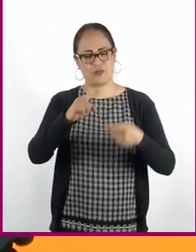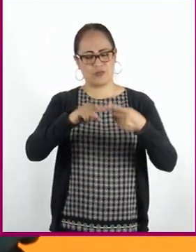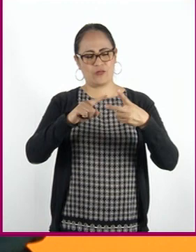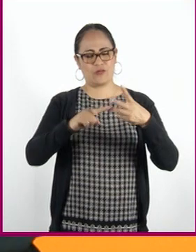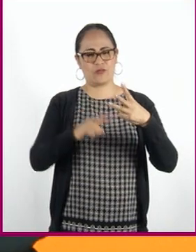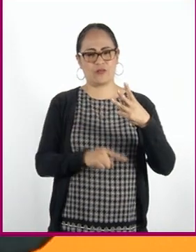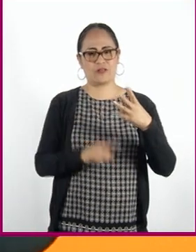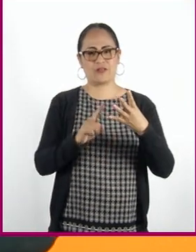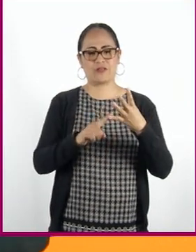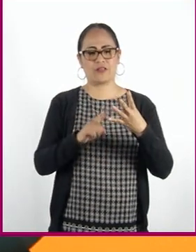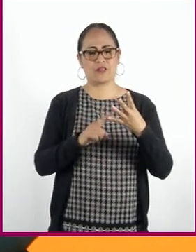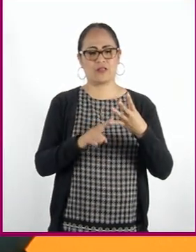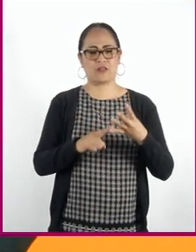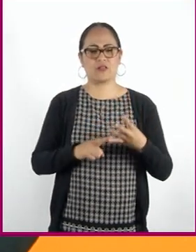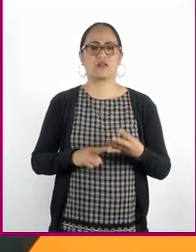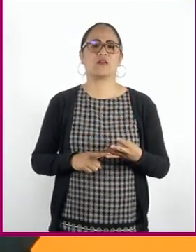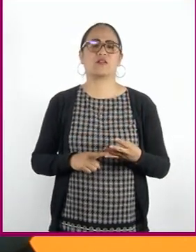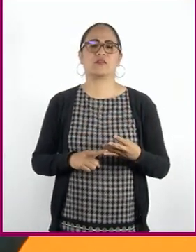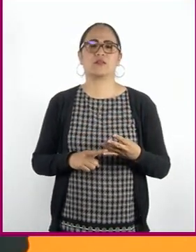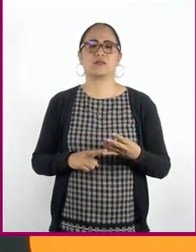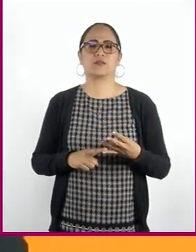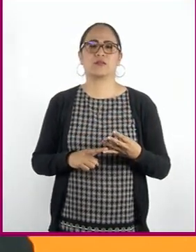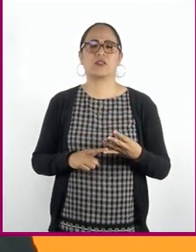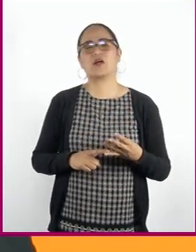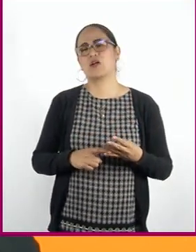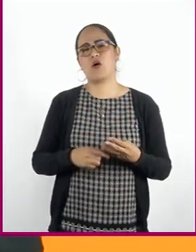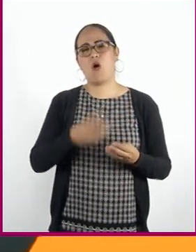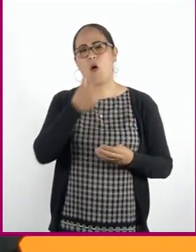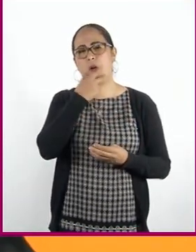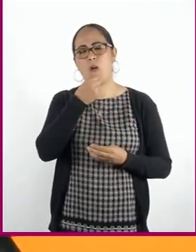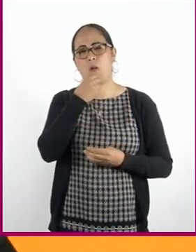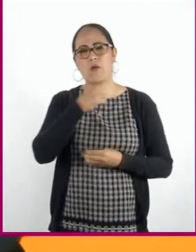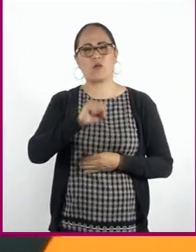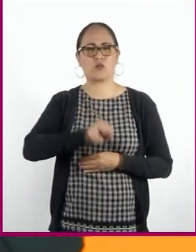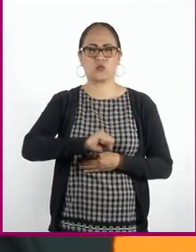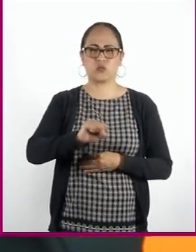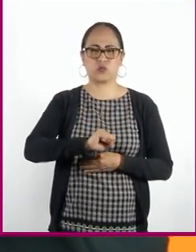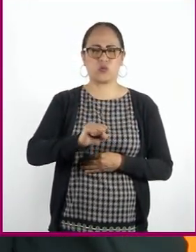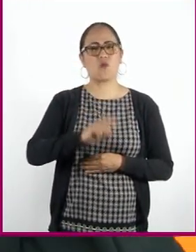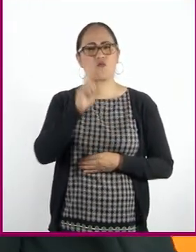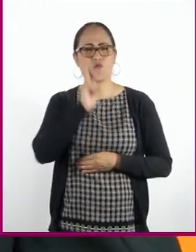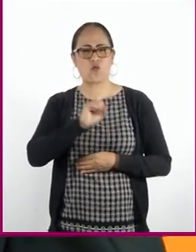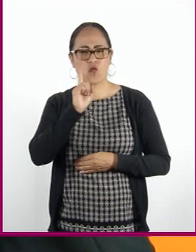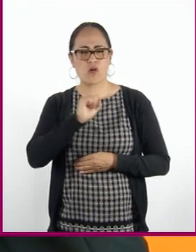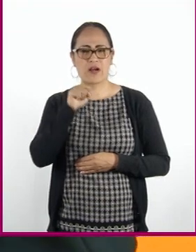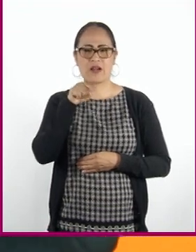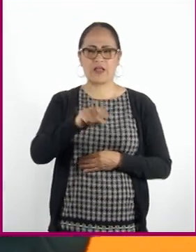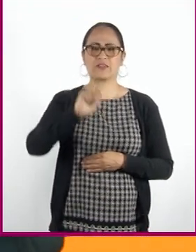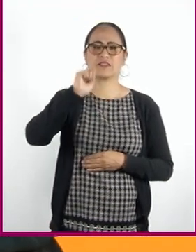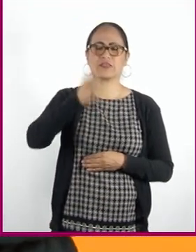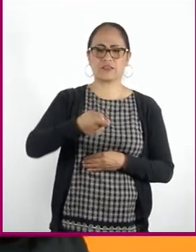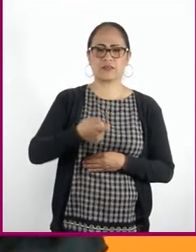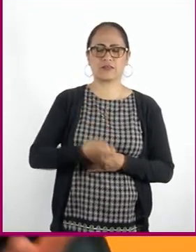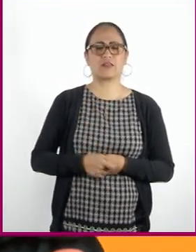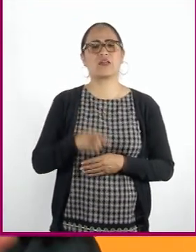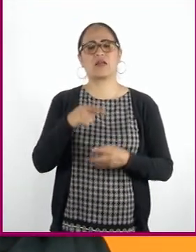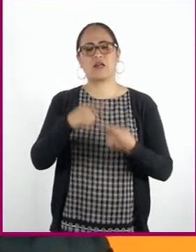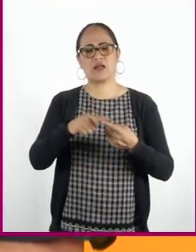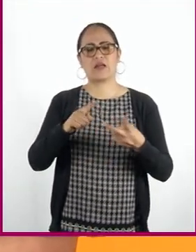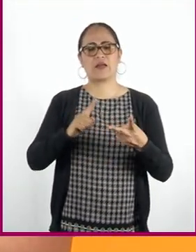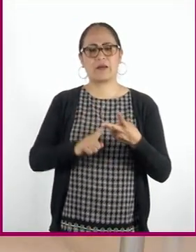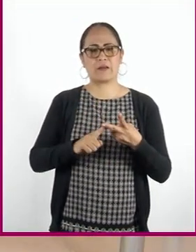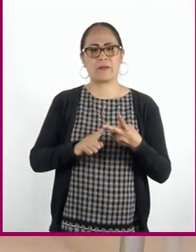es el autoerotismo o masturbación masculina o femenina, el cual consiste en acariciar y estimular